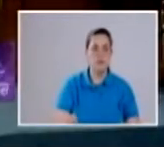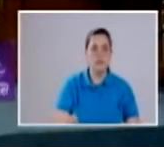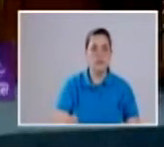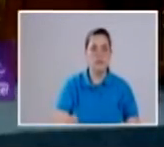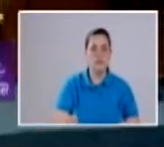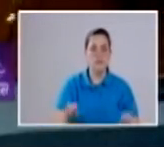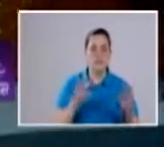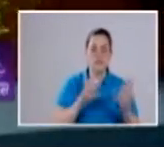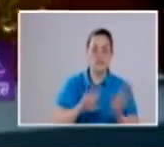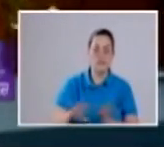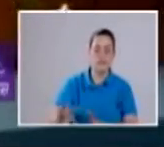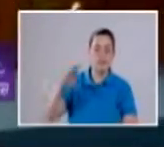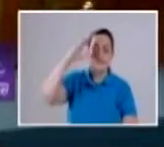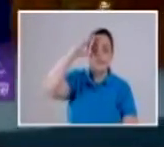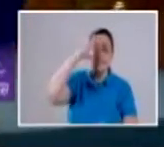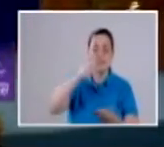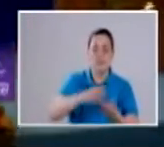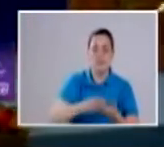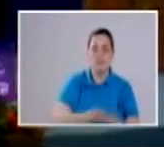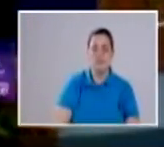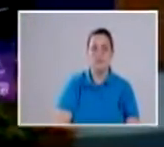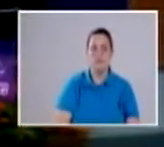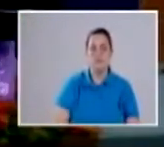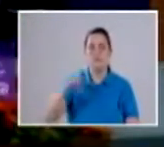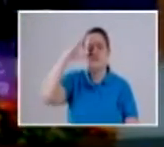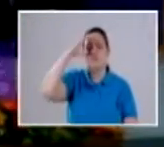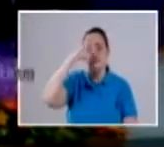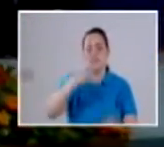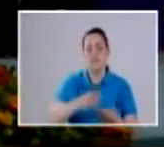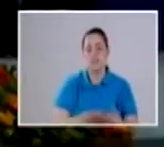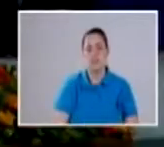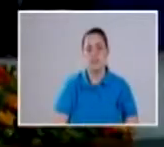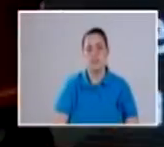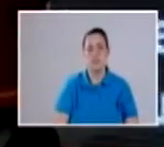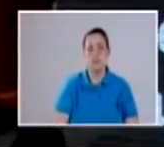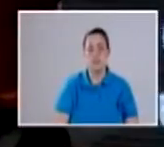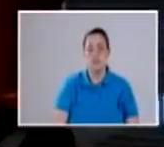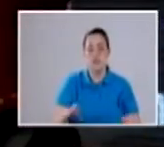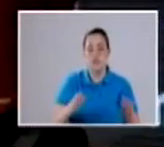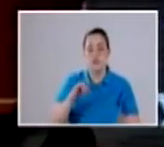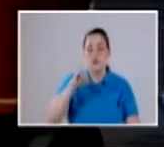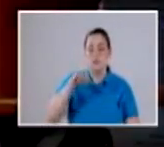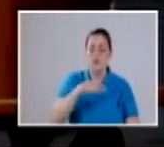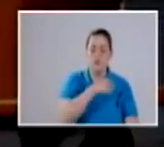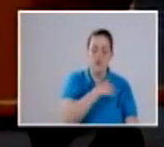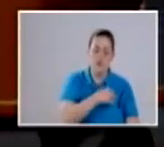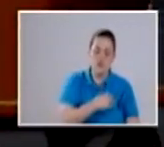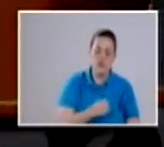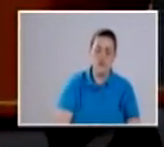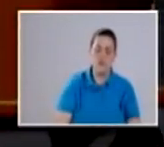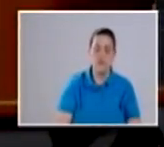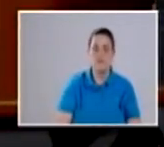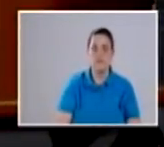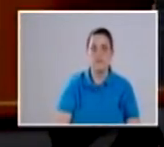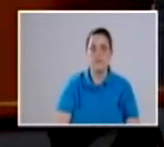Créelo. Créelo. Así como Job, aunque me mate, en él espero. Sé que mi Redentor